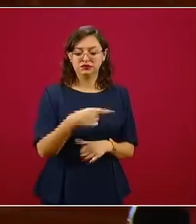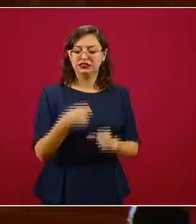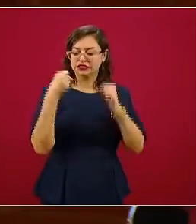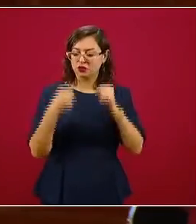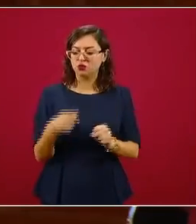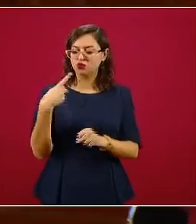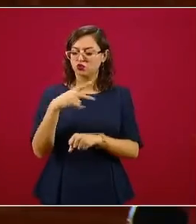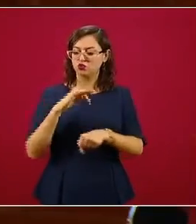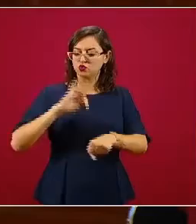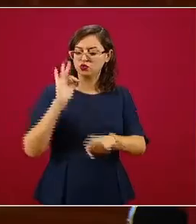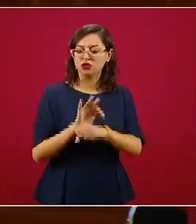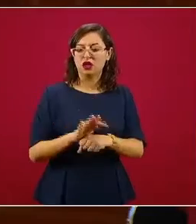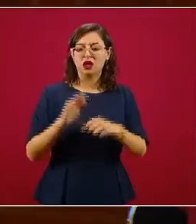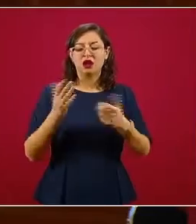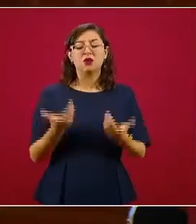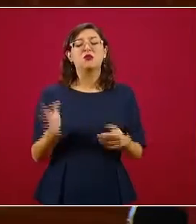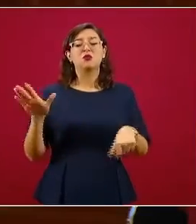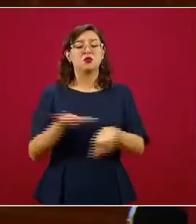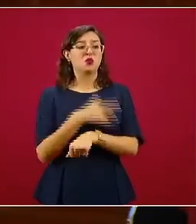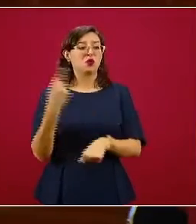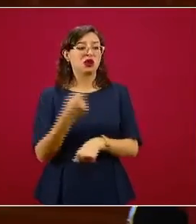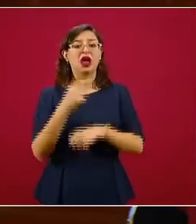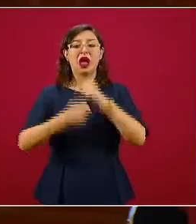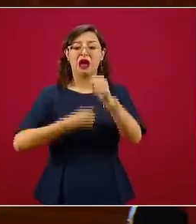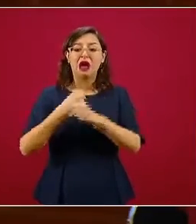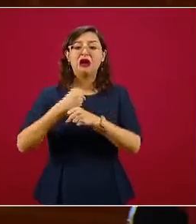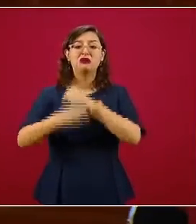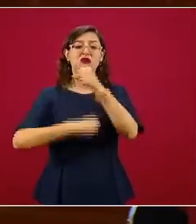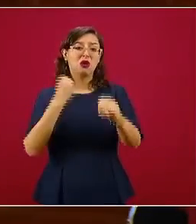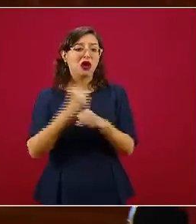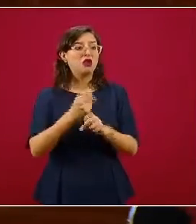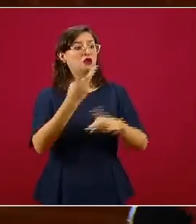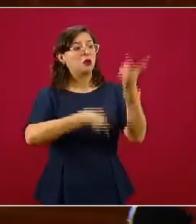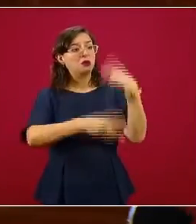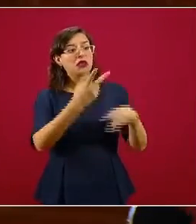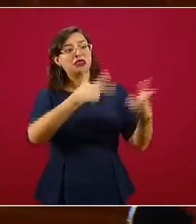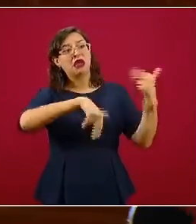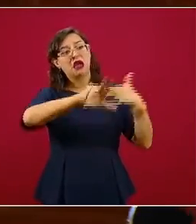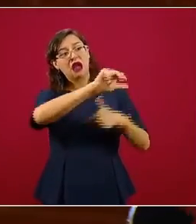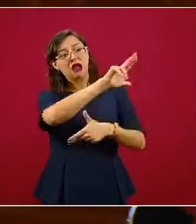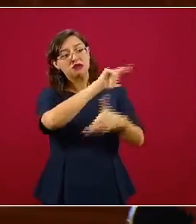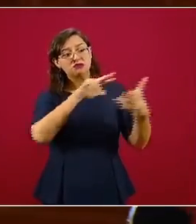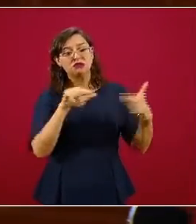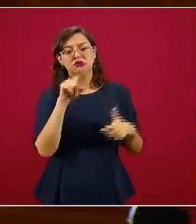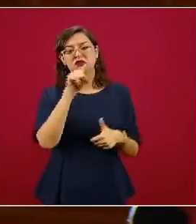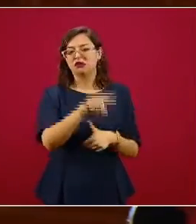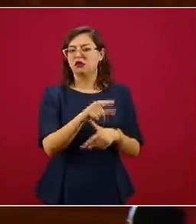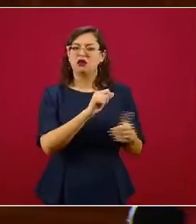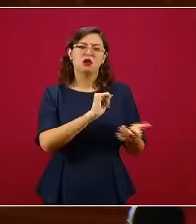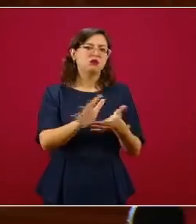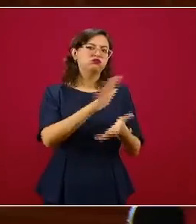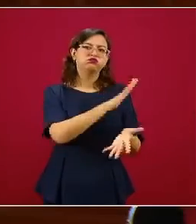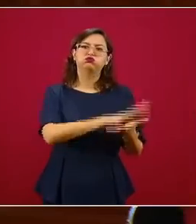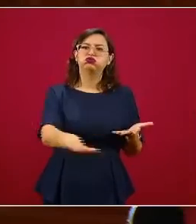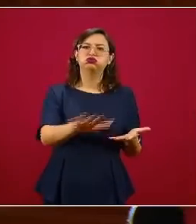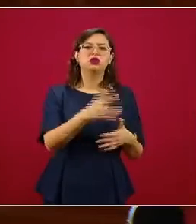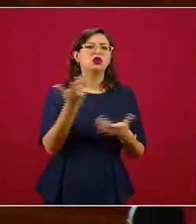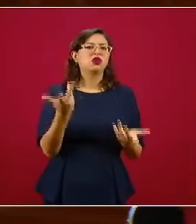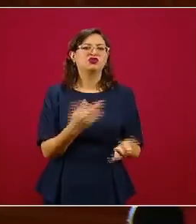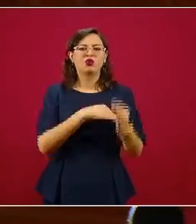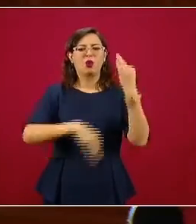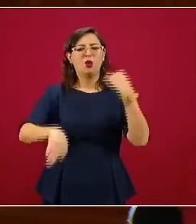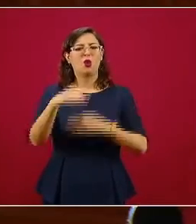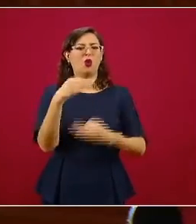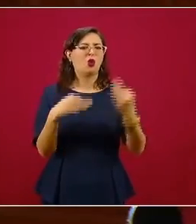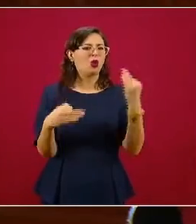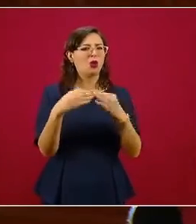venga un huracán, se les lleve todos sus bienes, porque viven directamente en el arroyo. No sé si tenga usted un plan para eso, si